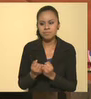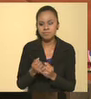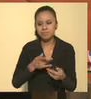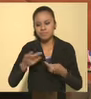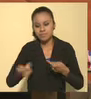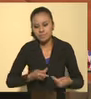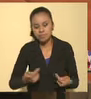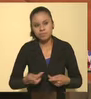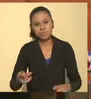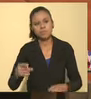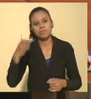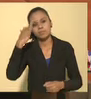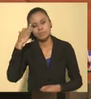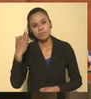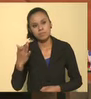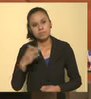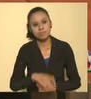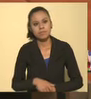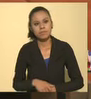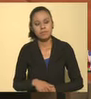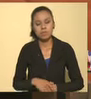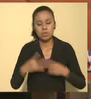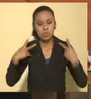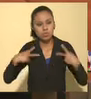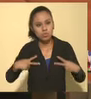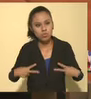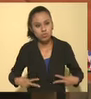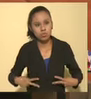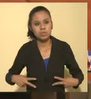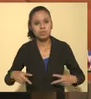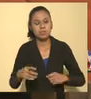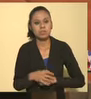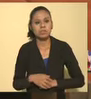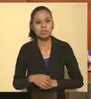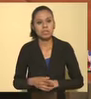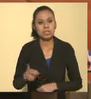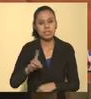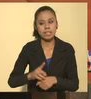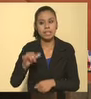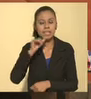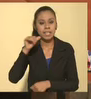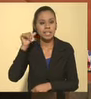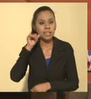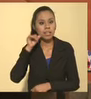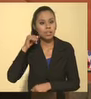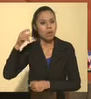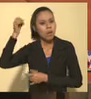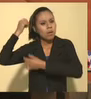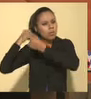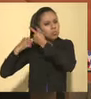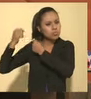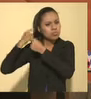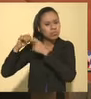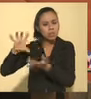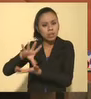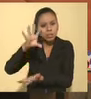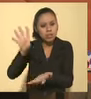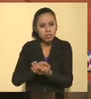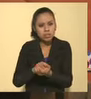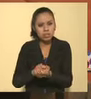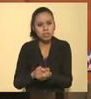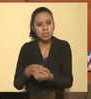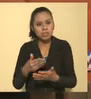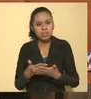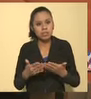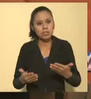preparando a lo largo del tiempo, pues, Pati, la tendencia de los vestidos, el día de ayer de los peinados, de las bodas clásicas, bodas rockeras. Y el día